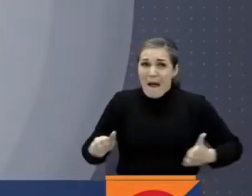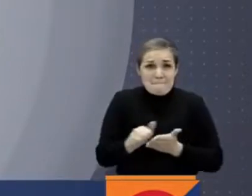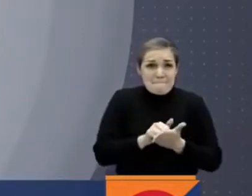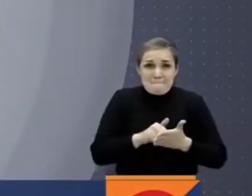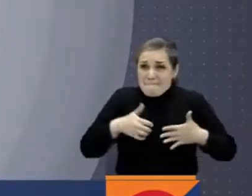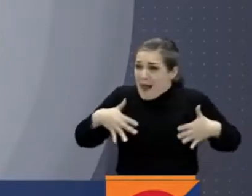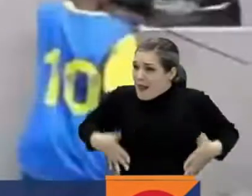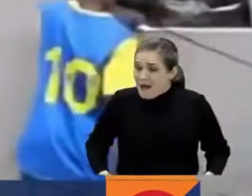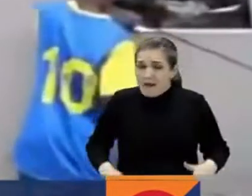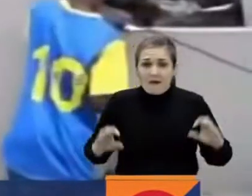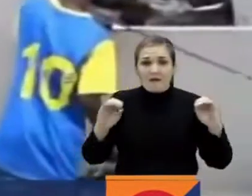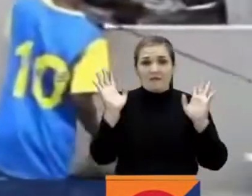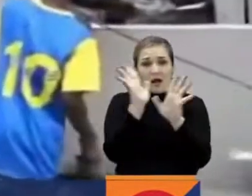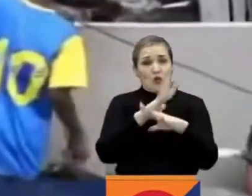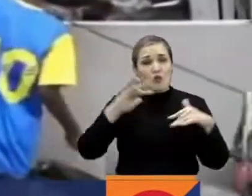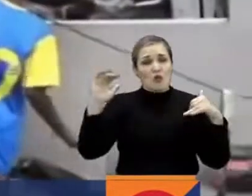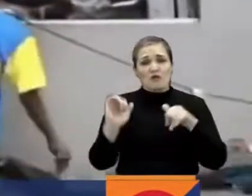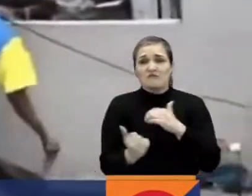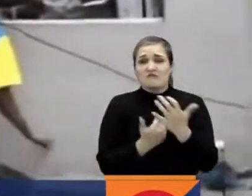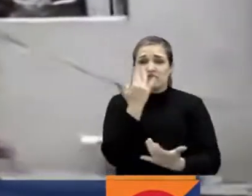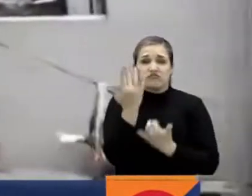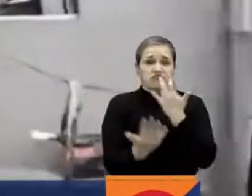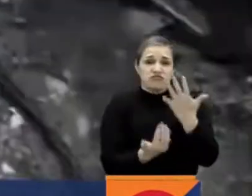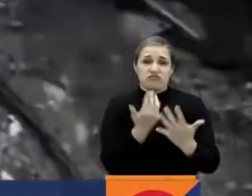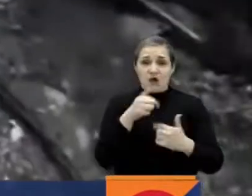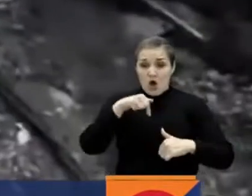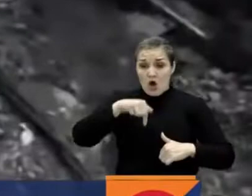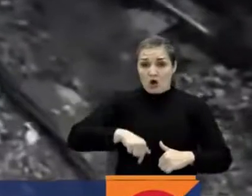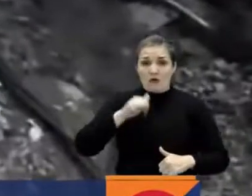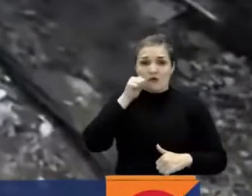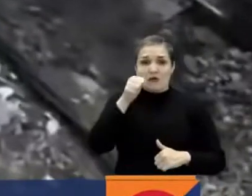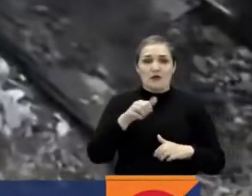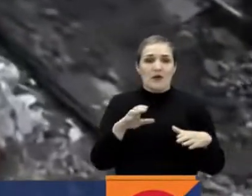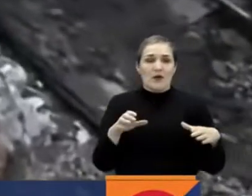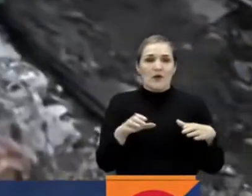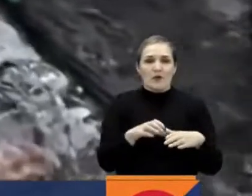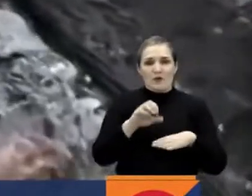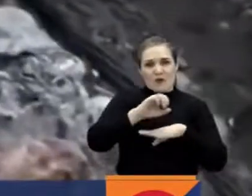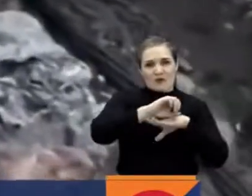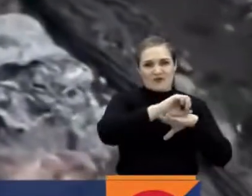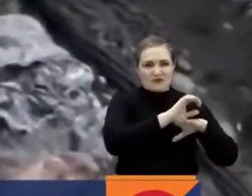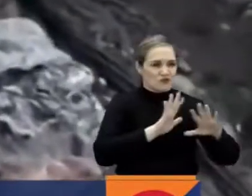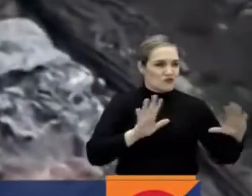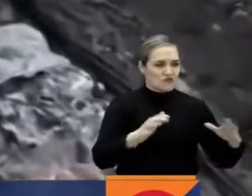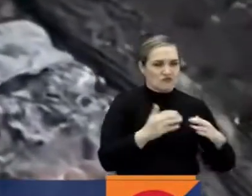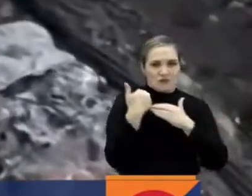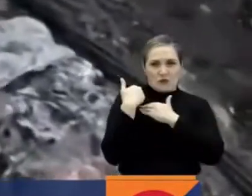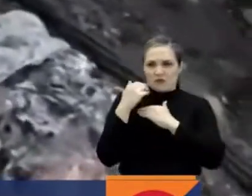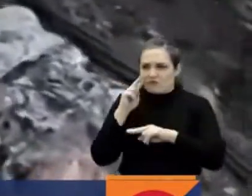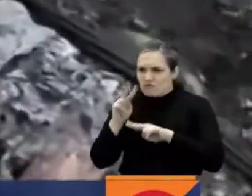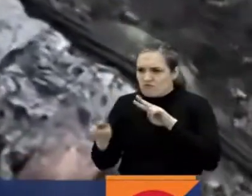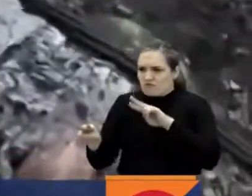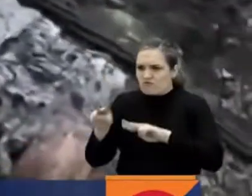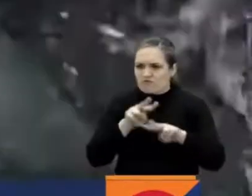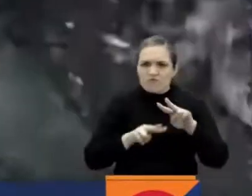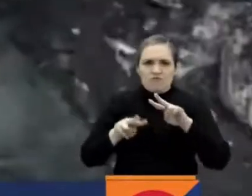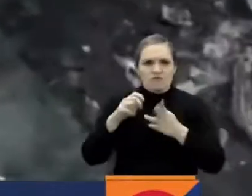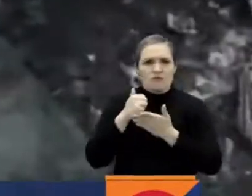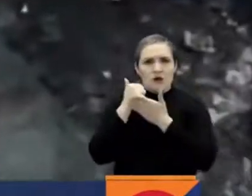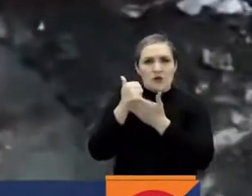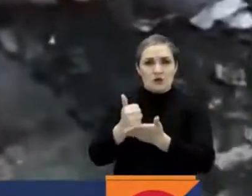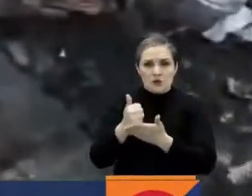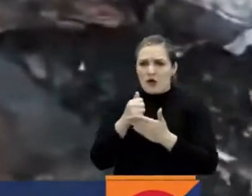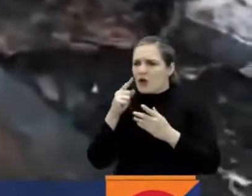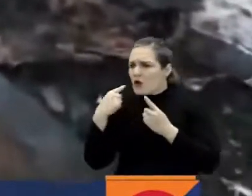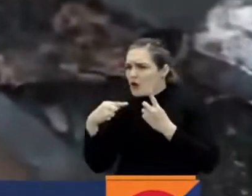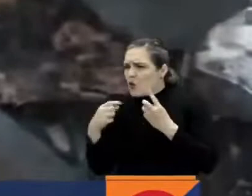que tuvimos en la madrugada del día de hoy. Hoy y mañana organismos de socorro adelantan el censo para brindar las primeras ayudas humanitarias,